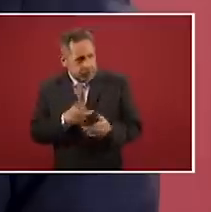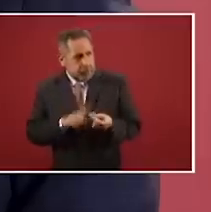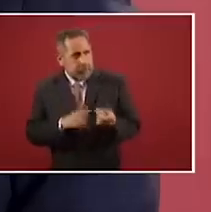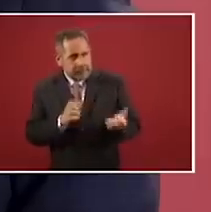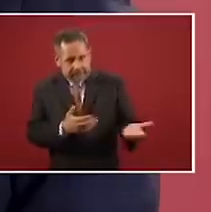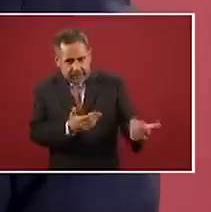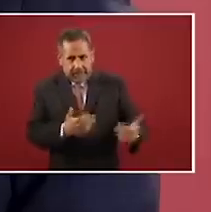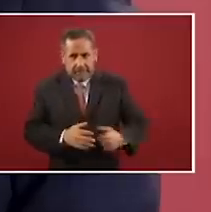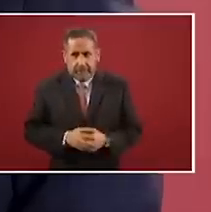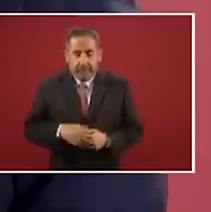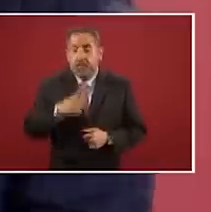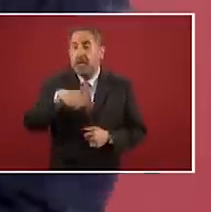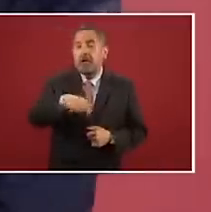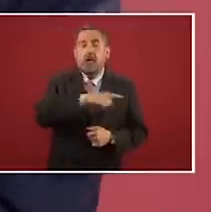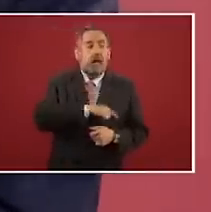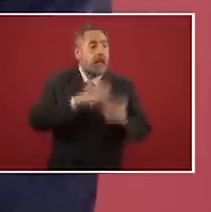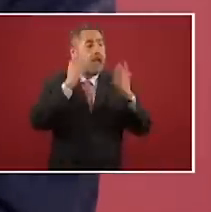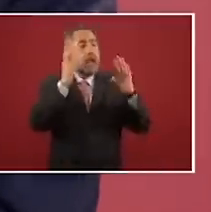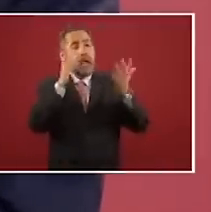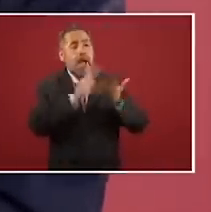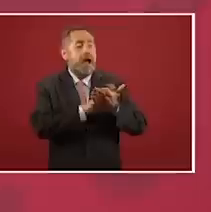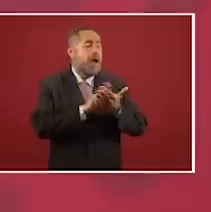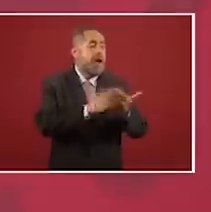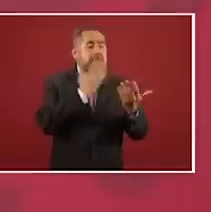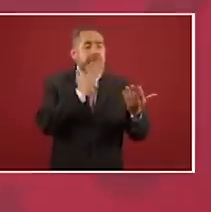a los aplaudidores, a los que